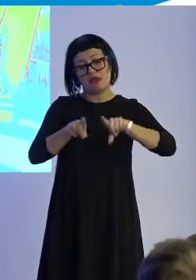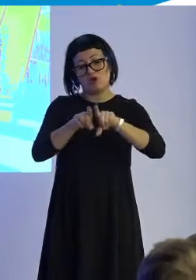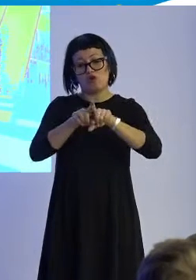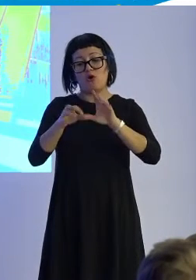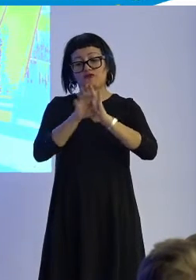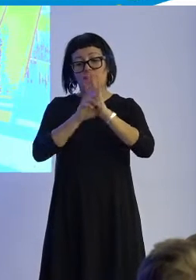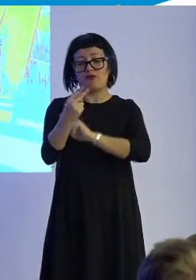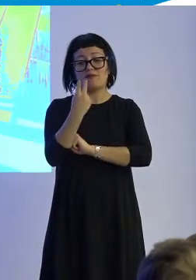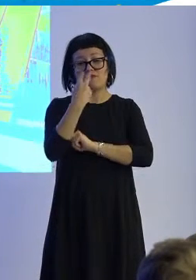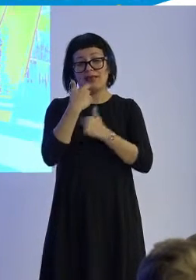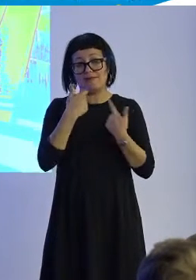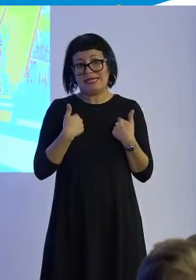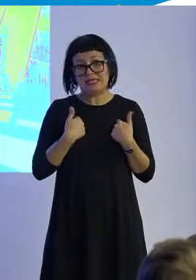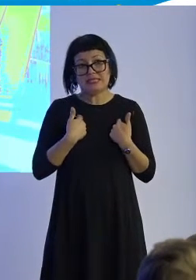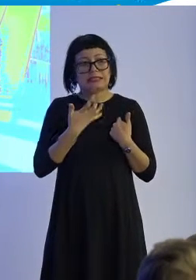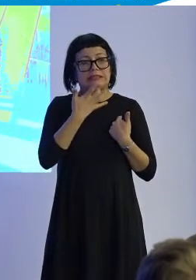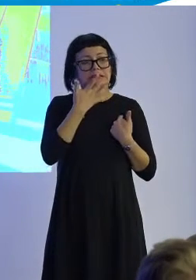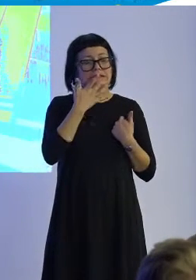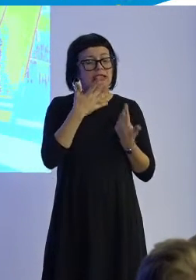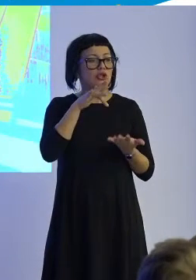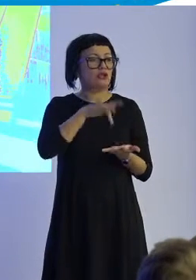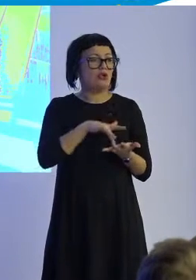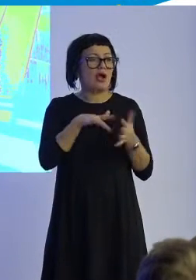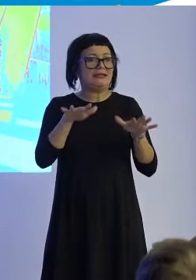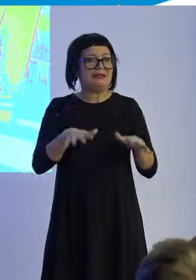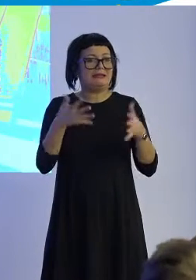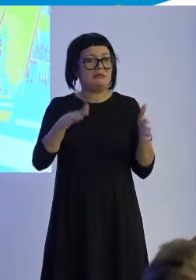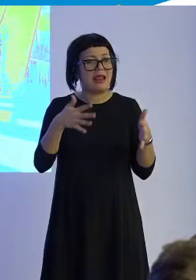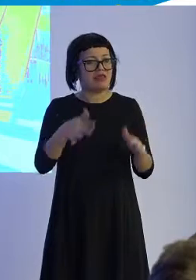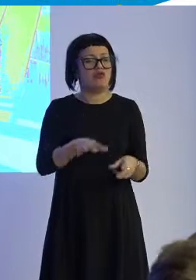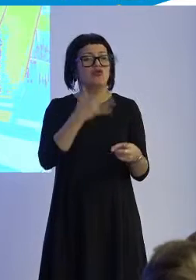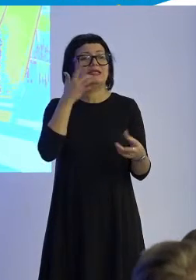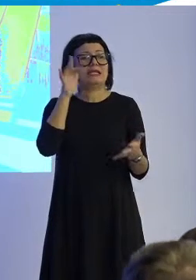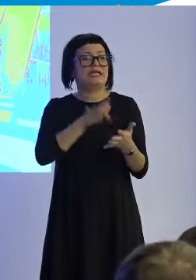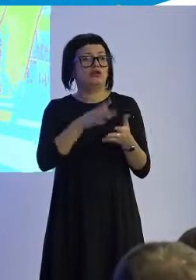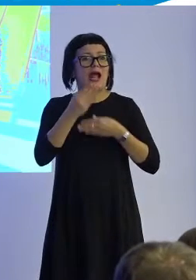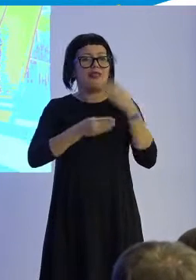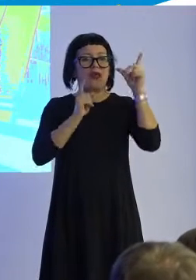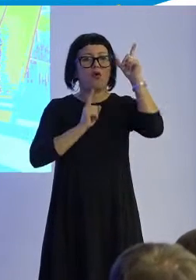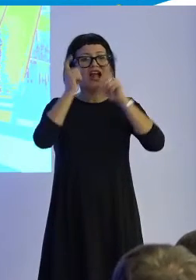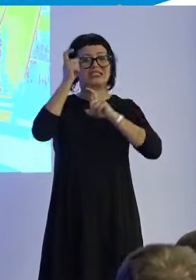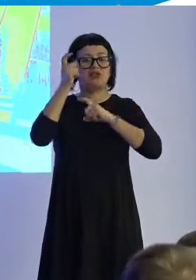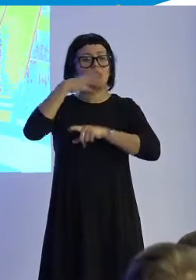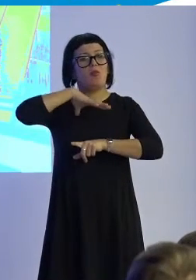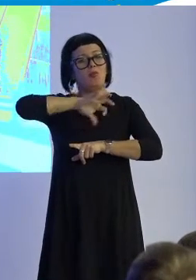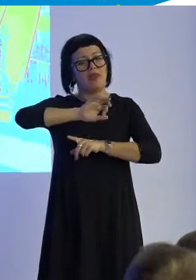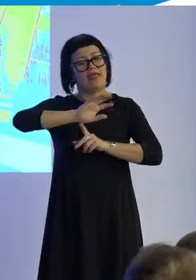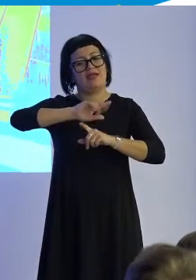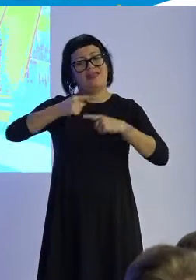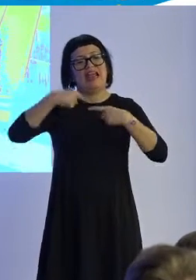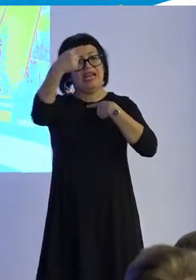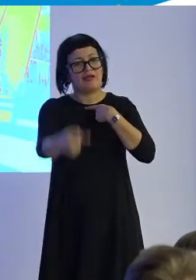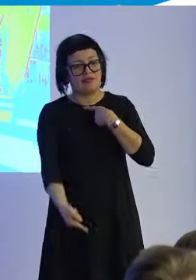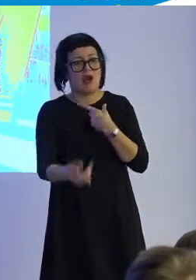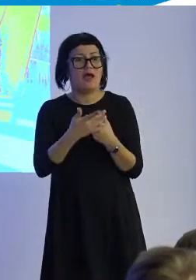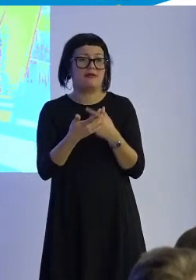me ve a mí. Si estoy teniendo algún temblor, si estoy haciendo algún tipo de gesto, puede reaccionar,